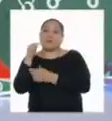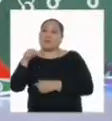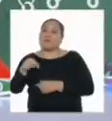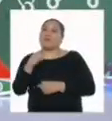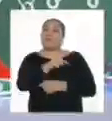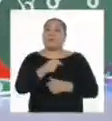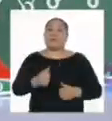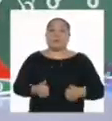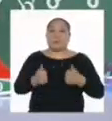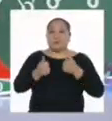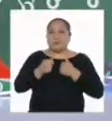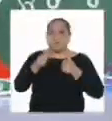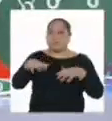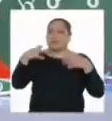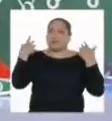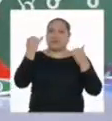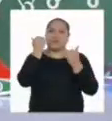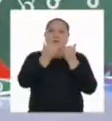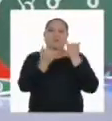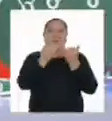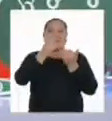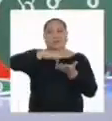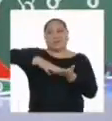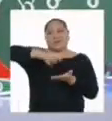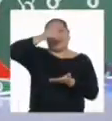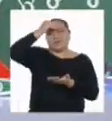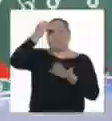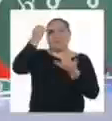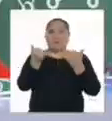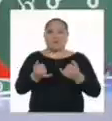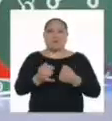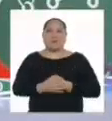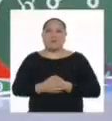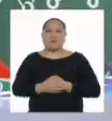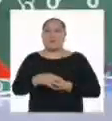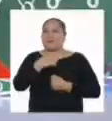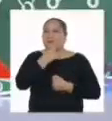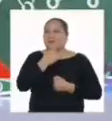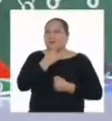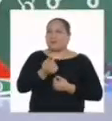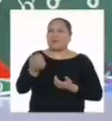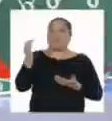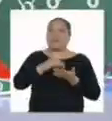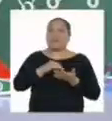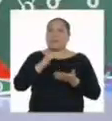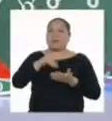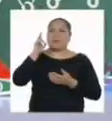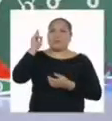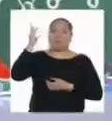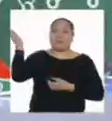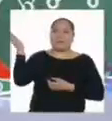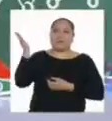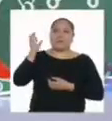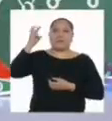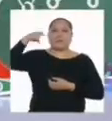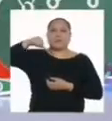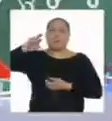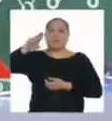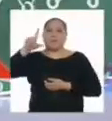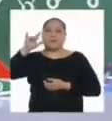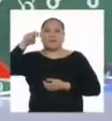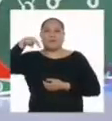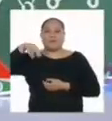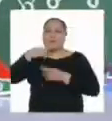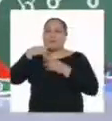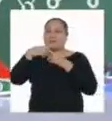vidas. Con esto terminamos con el aprendizaje del día de hoy. Me gustaría volver a presentar a la profesora Marlene, que nos va a